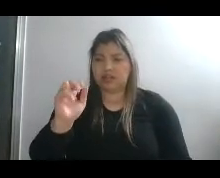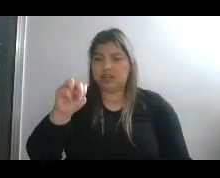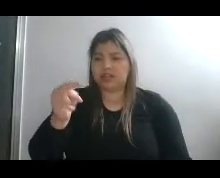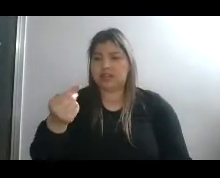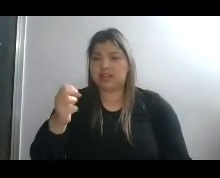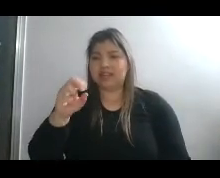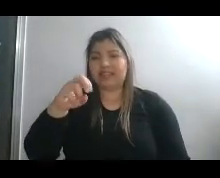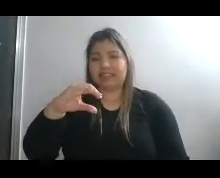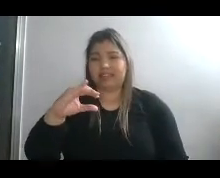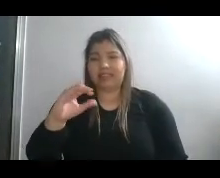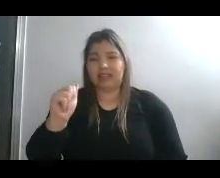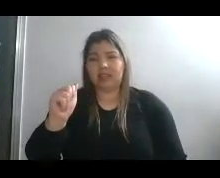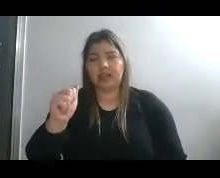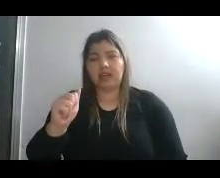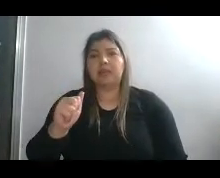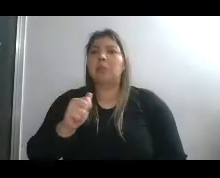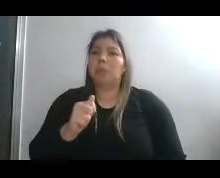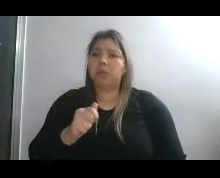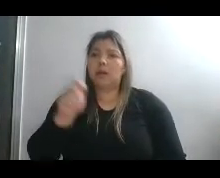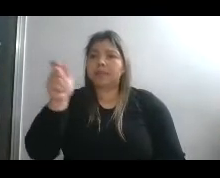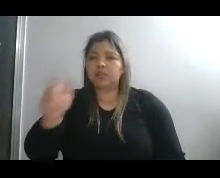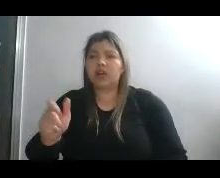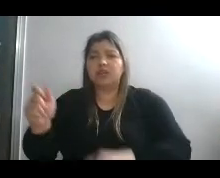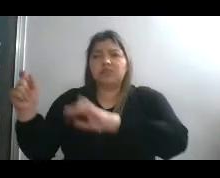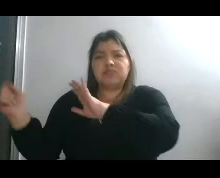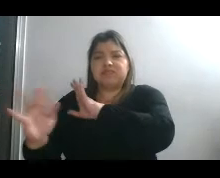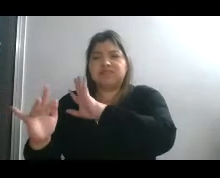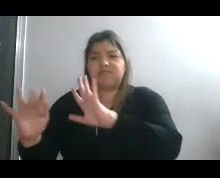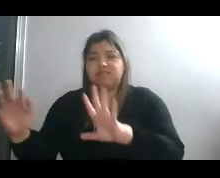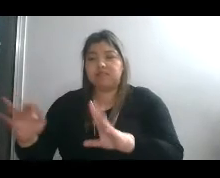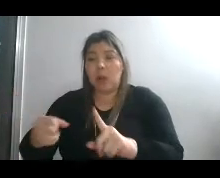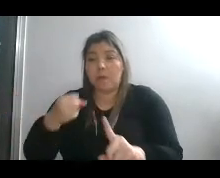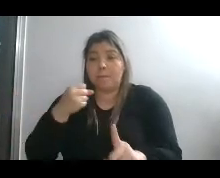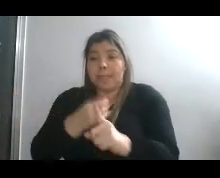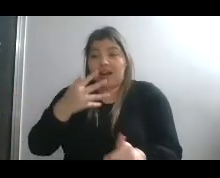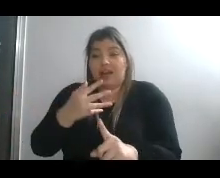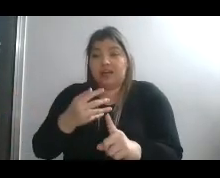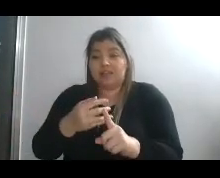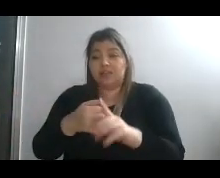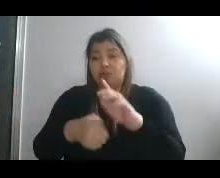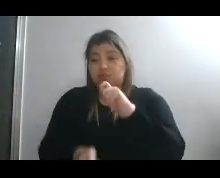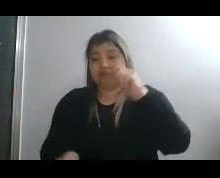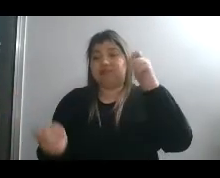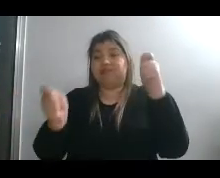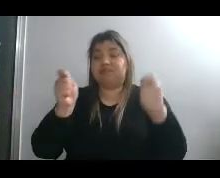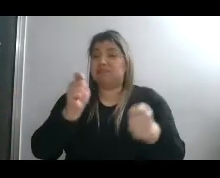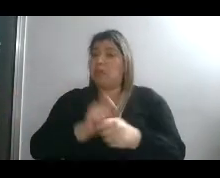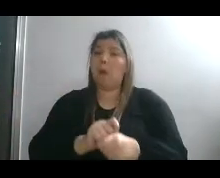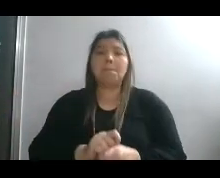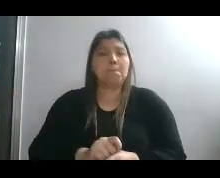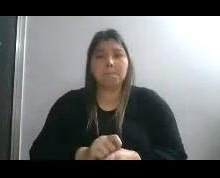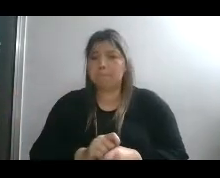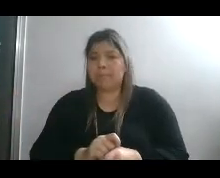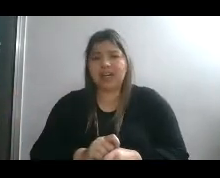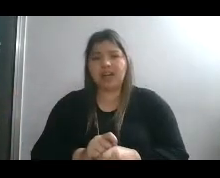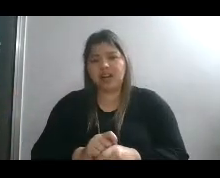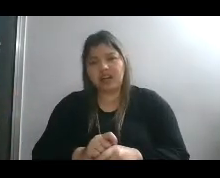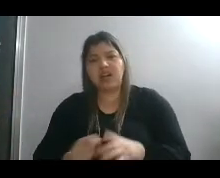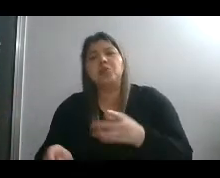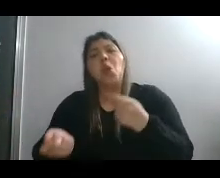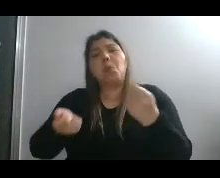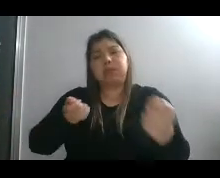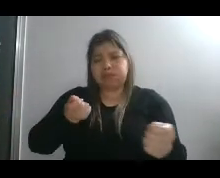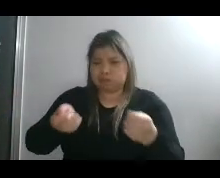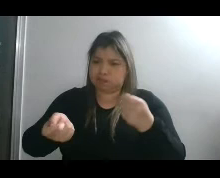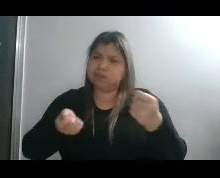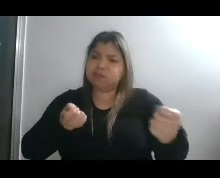diaria, pero no van a tener un impacto significativo en la atención que se brinda al paciente o en la seguridad del personal de atención